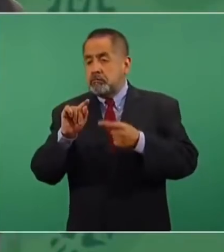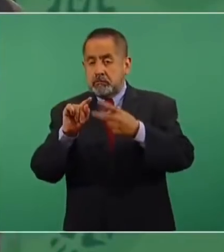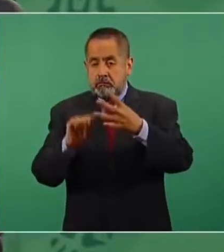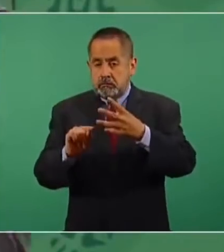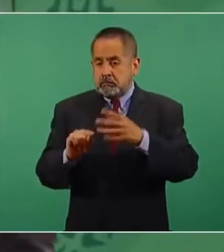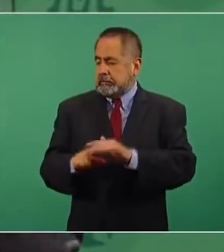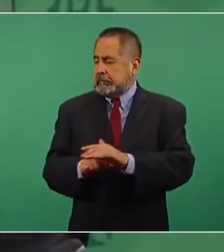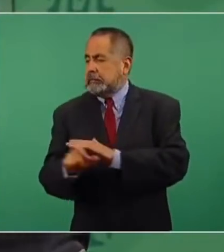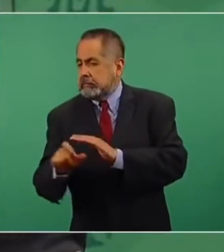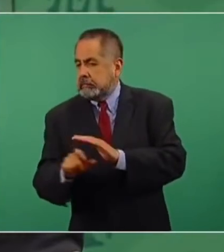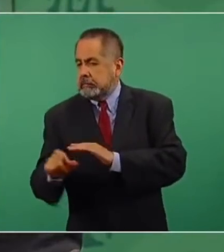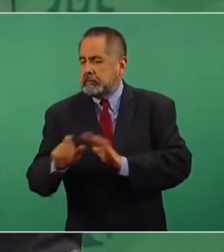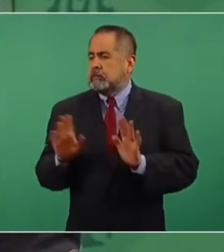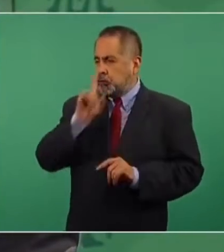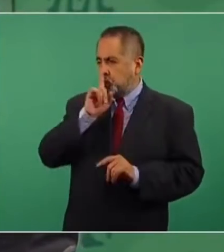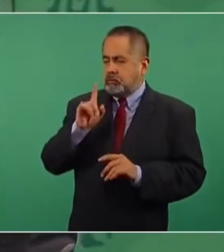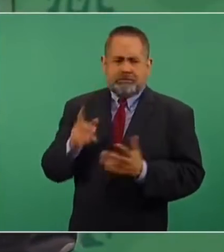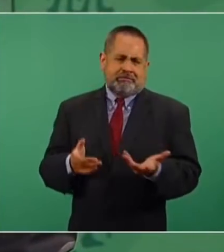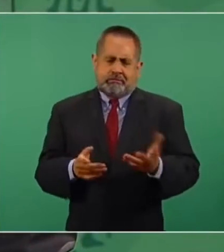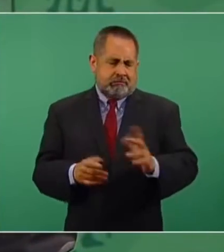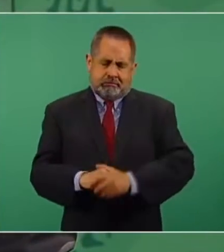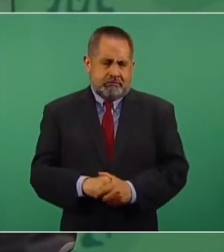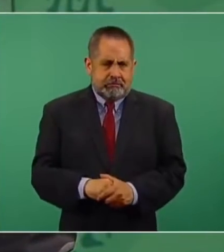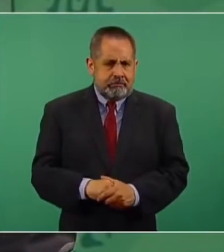que recibieron el soborno.